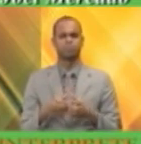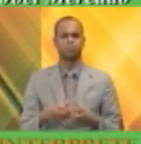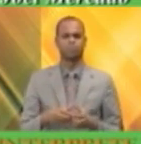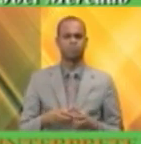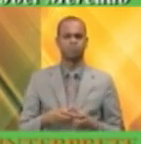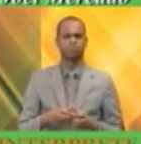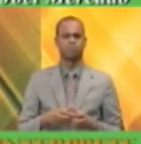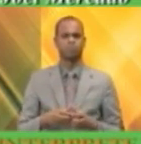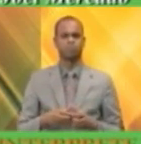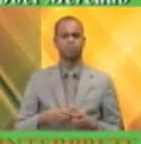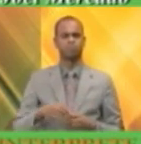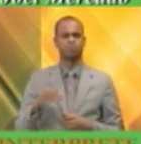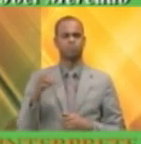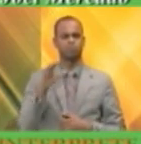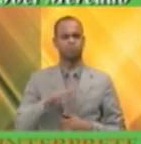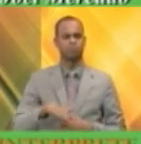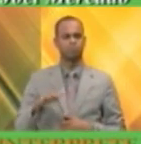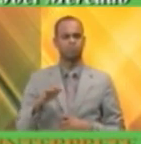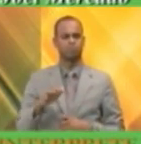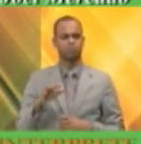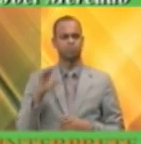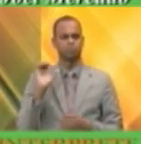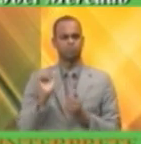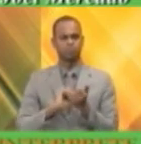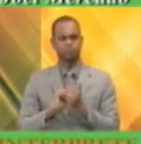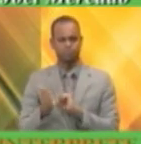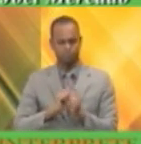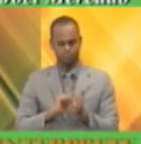son simplemente deportistas?